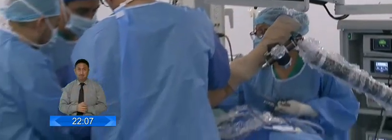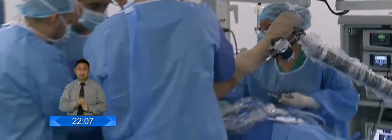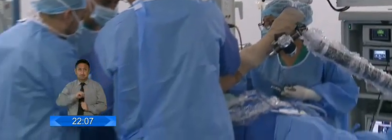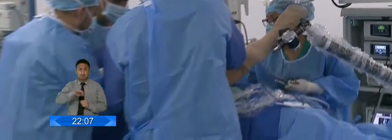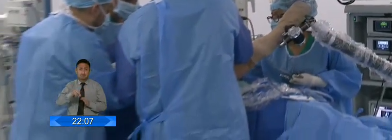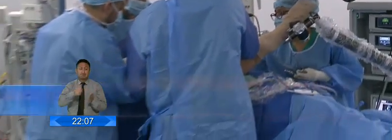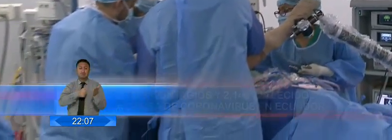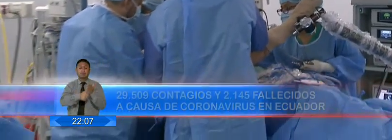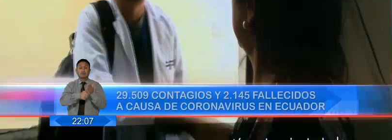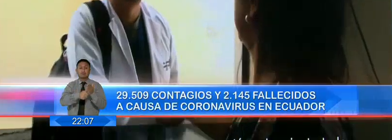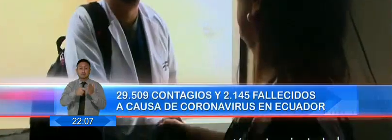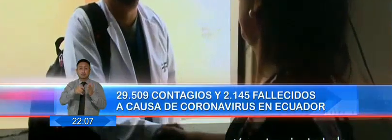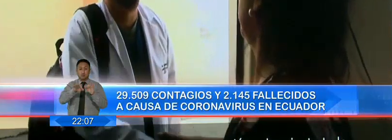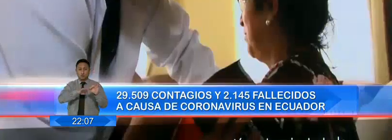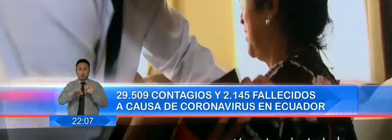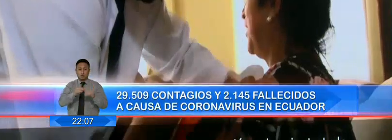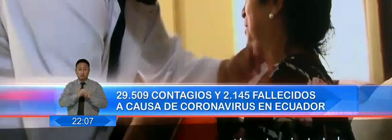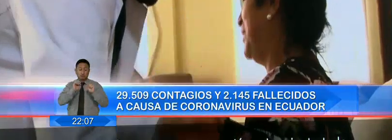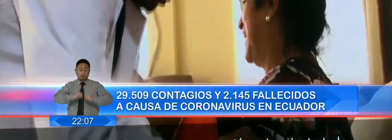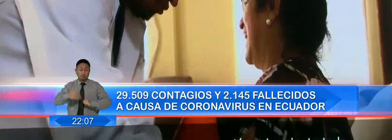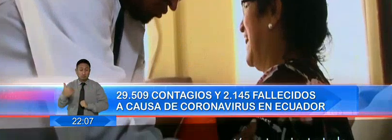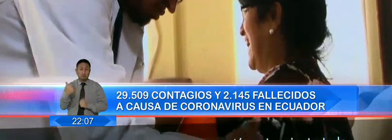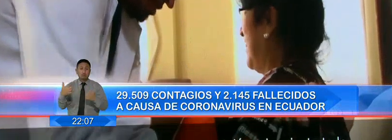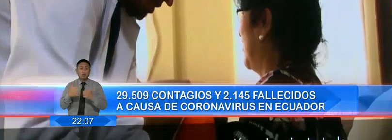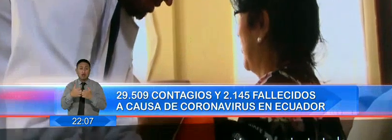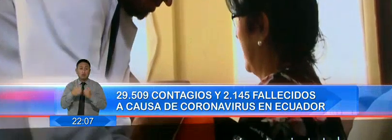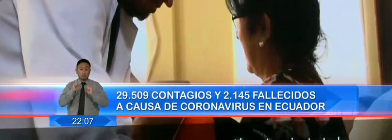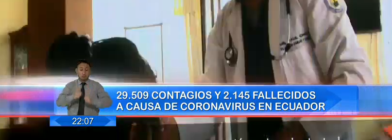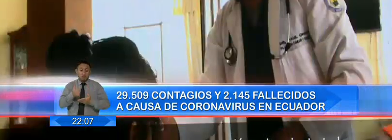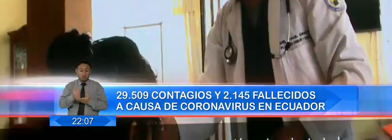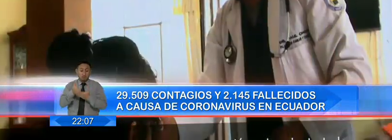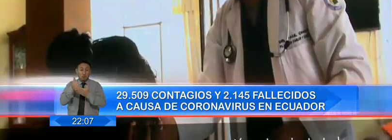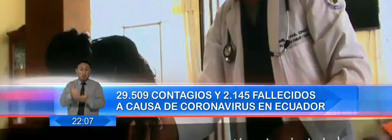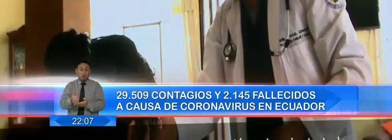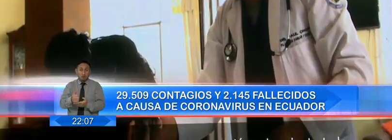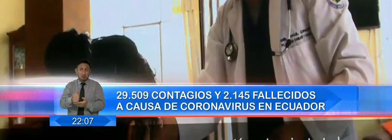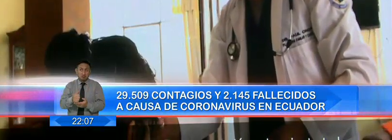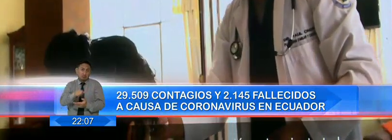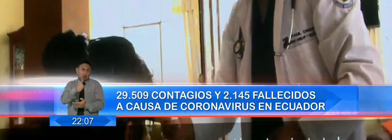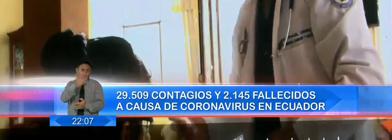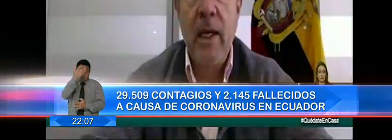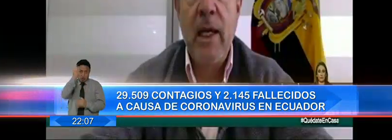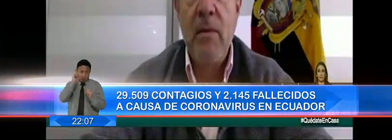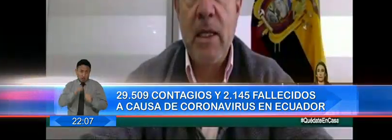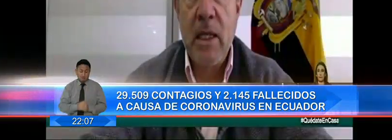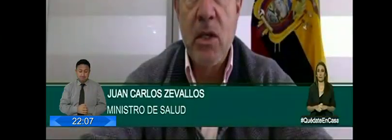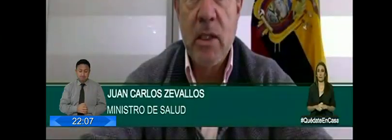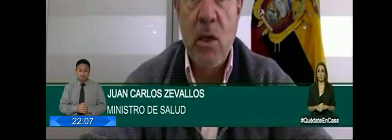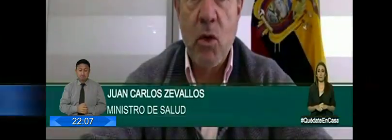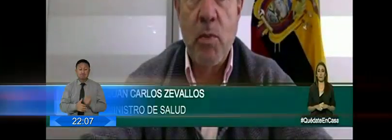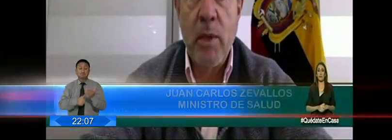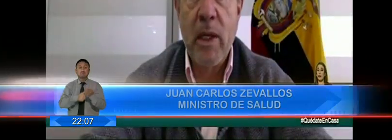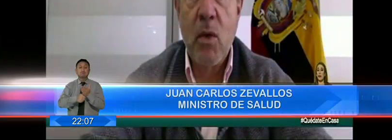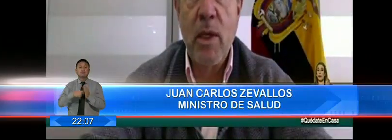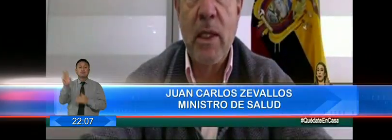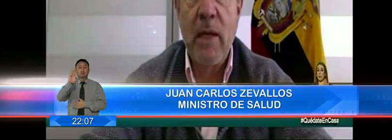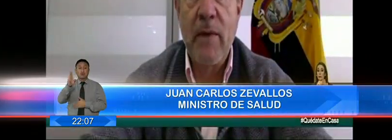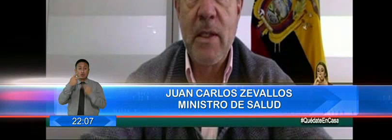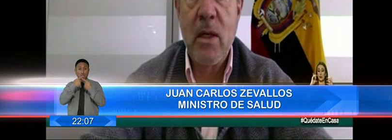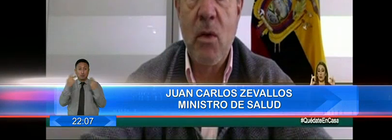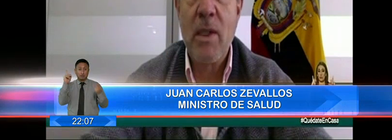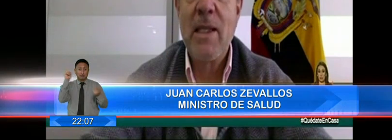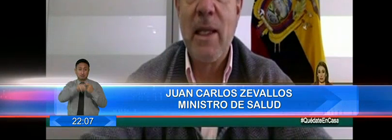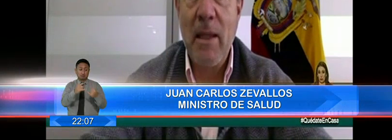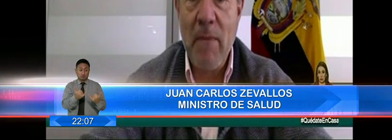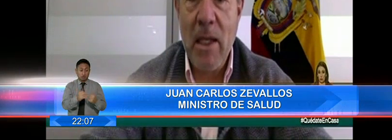que el ministerio también cuenta con insumos para atender a pacientes con otras afectaciones ministerios de salud pública cuenta la fecha